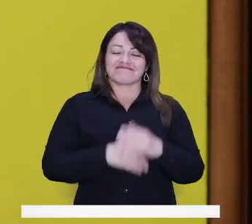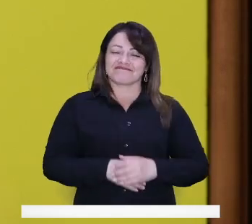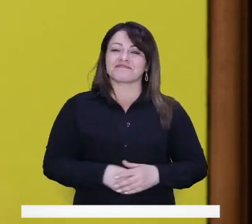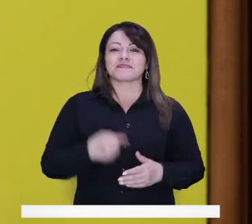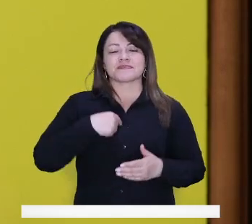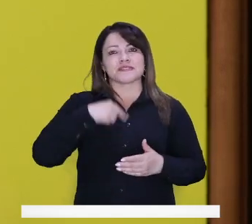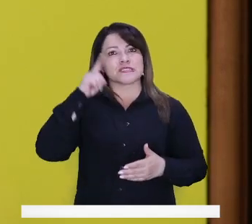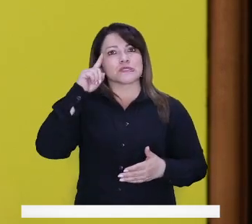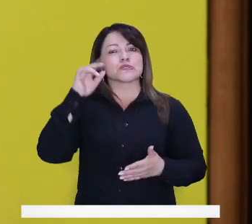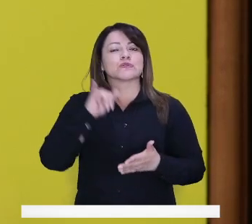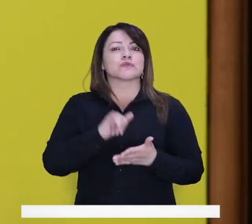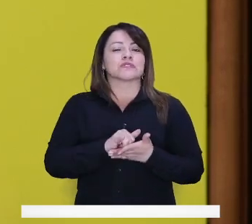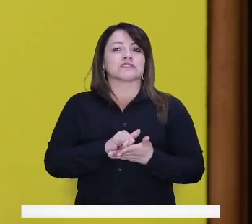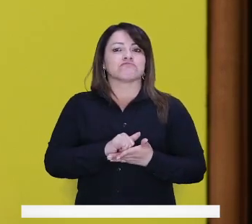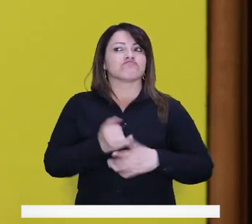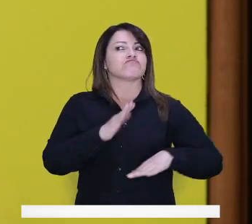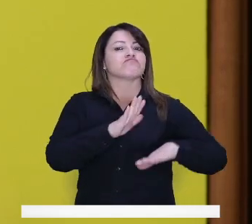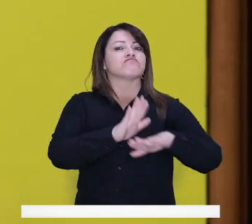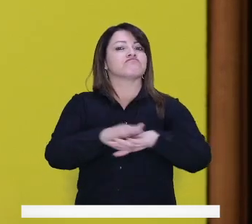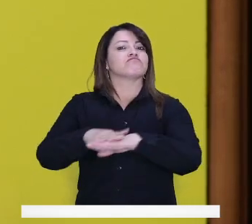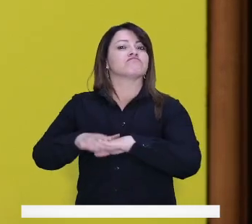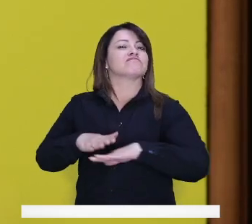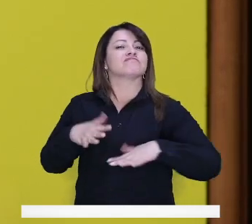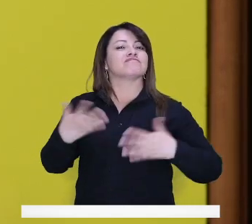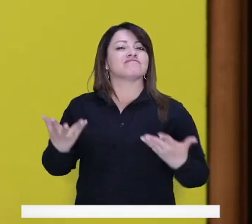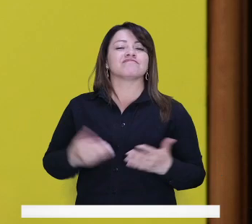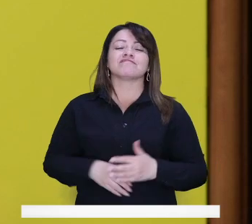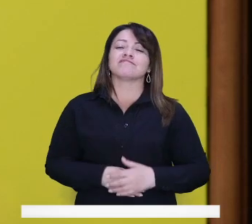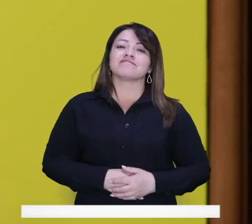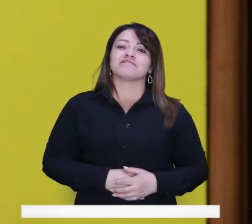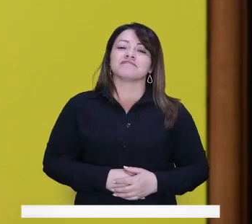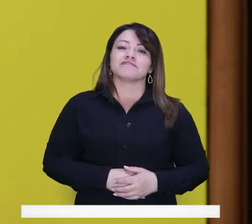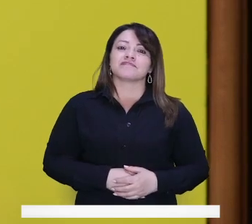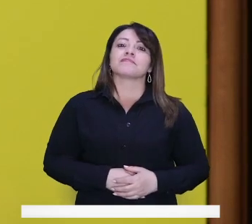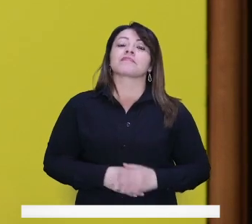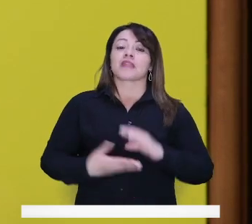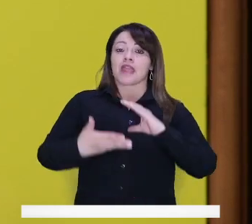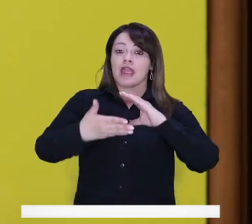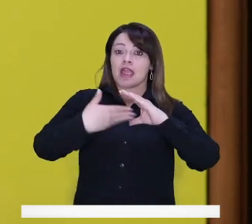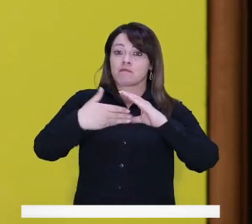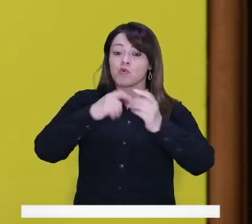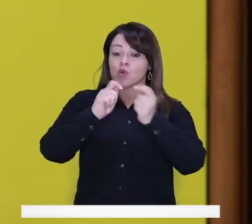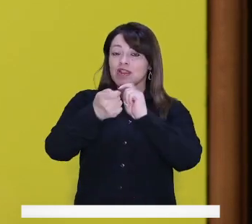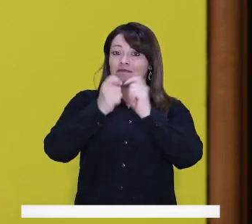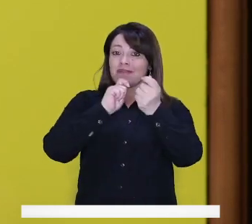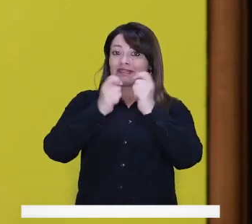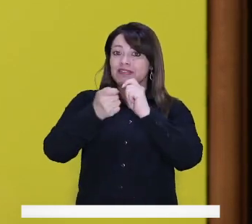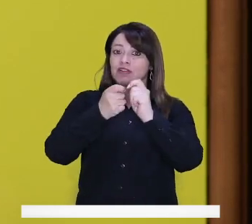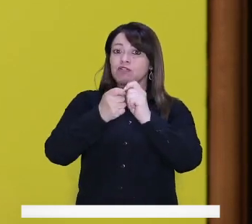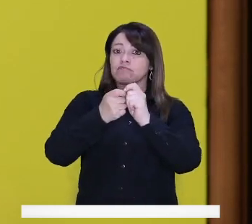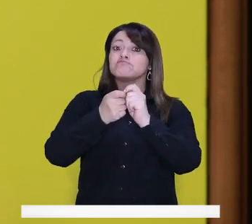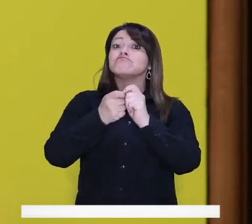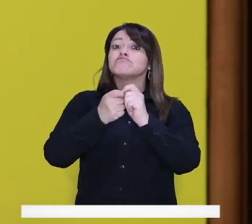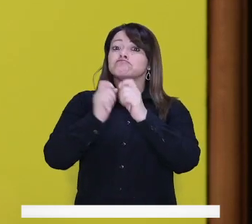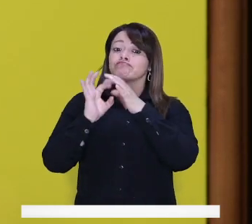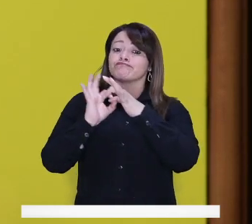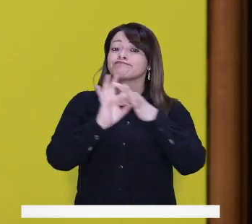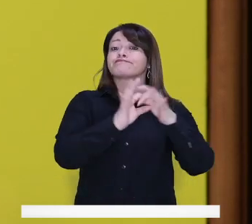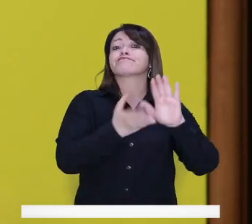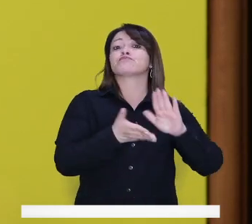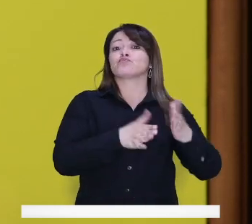gracias, y yo creo que hay un mensaje absolutamente determinante, y es que el cambio climático genera